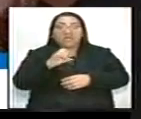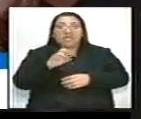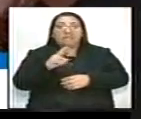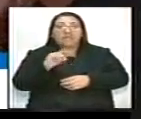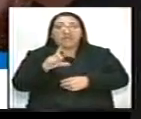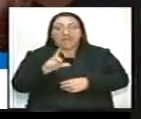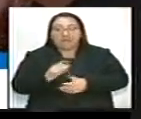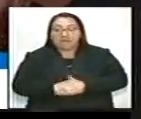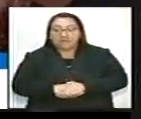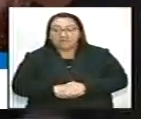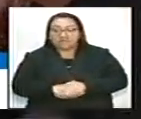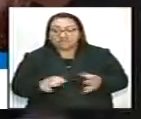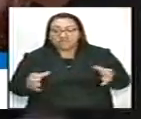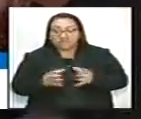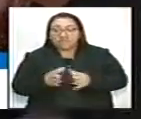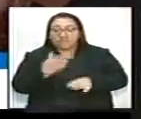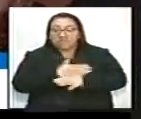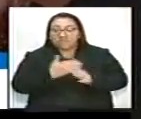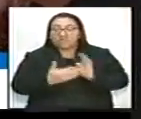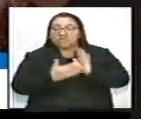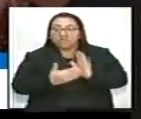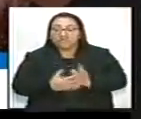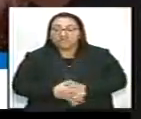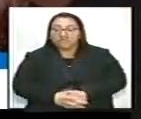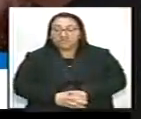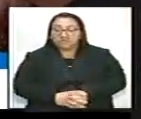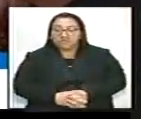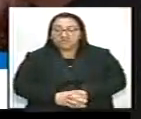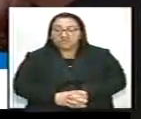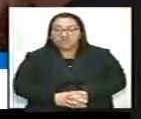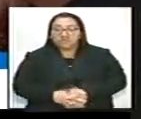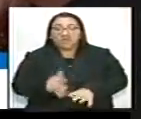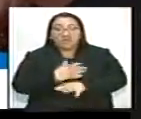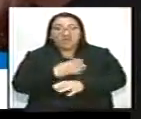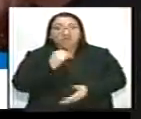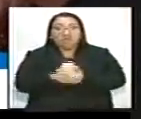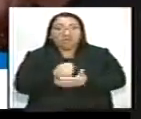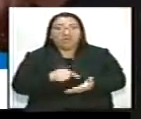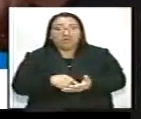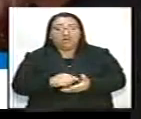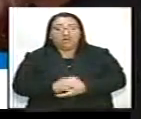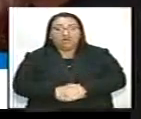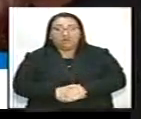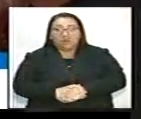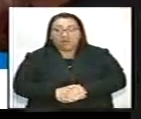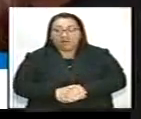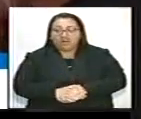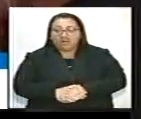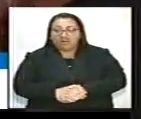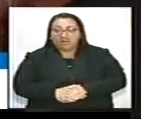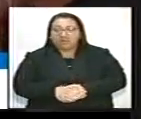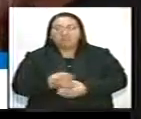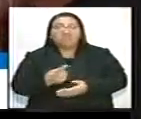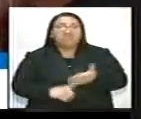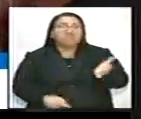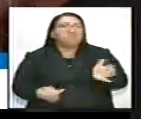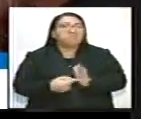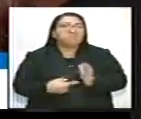fue un proyecto de ley que se presentó, lo presenté, fue aprobado. ¿Y para qué sirve